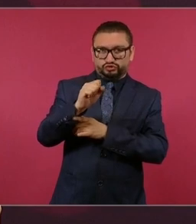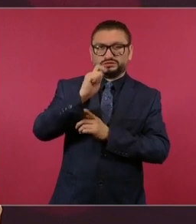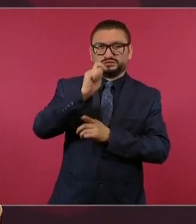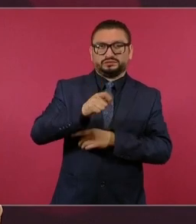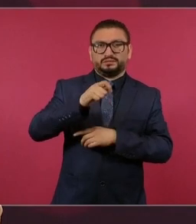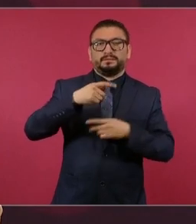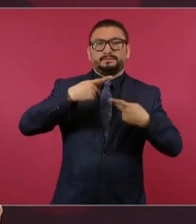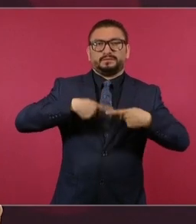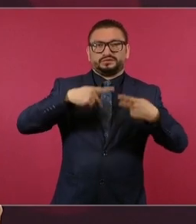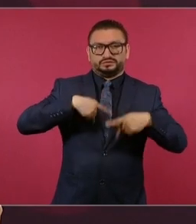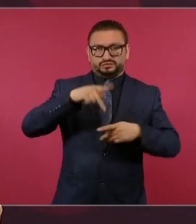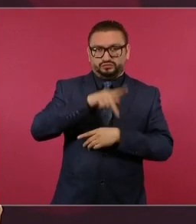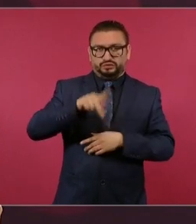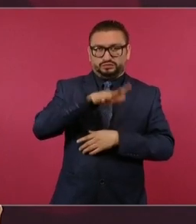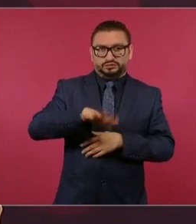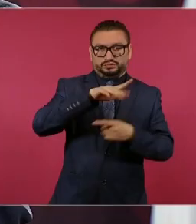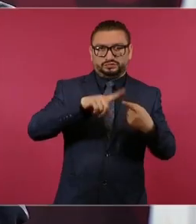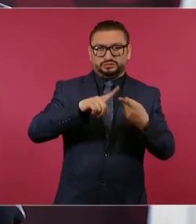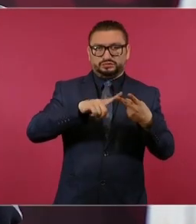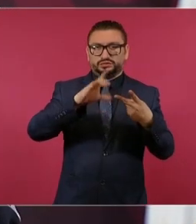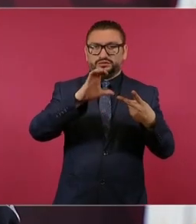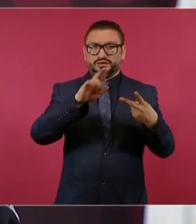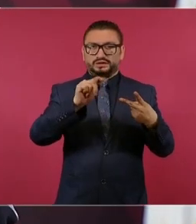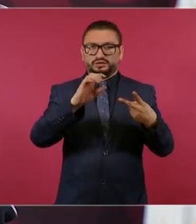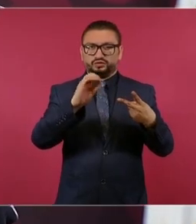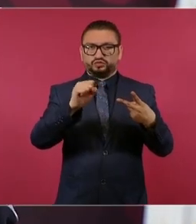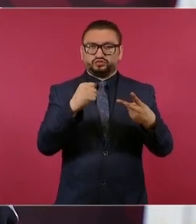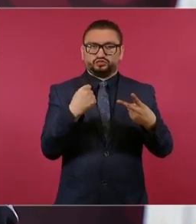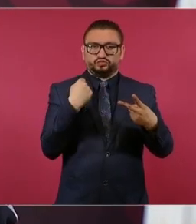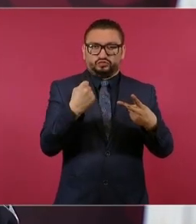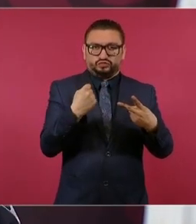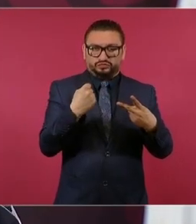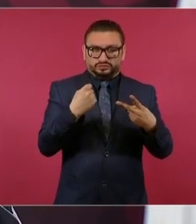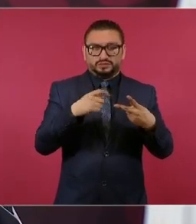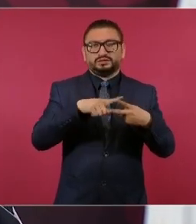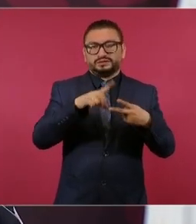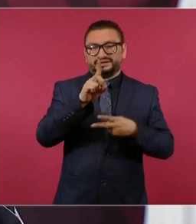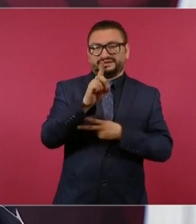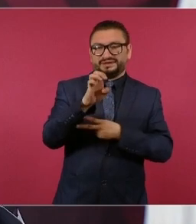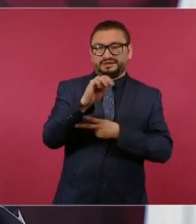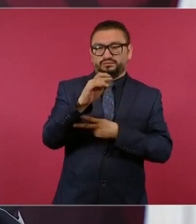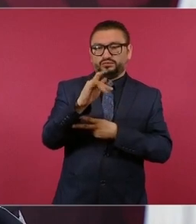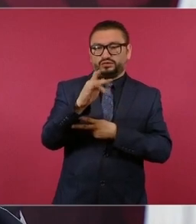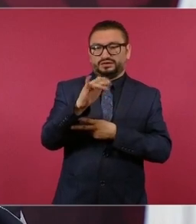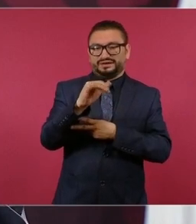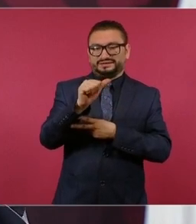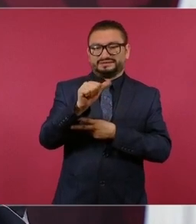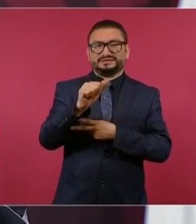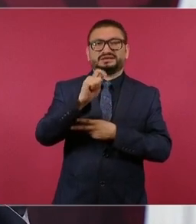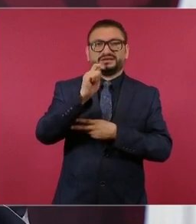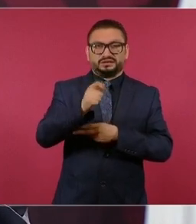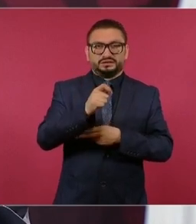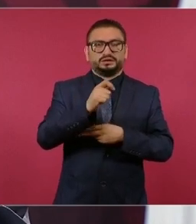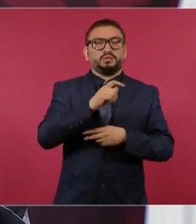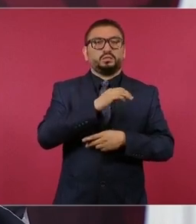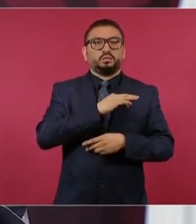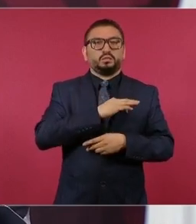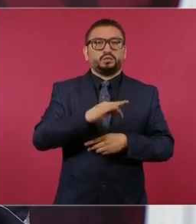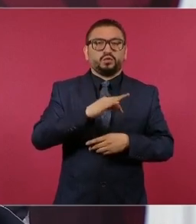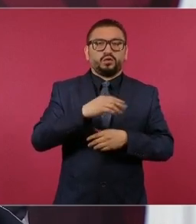pueblo, kratos es poder, la democracia es democracia, es poder